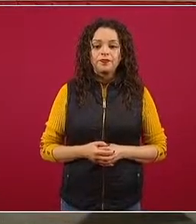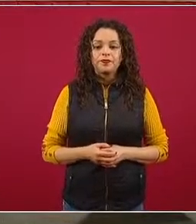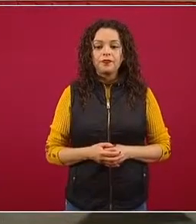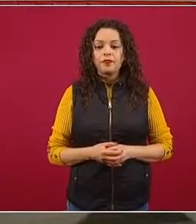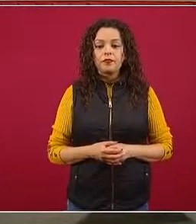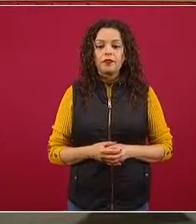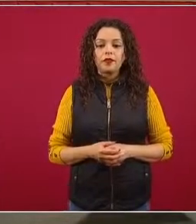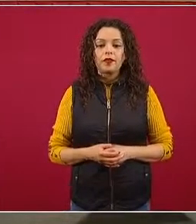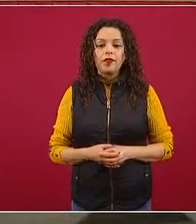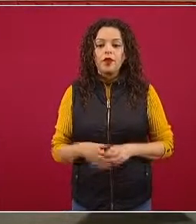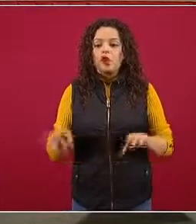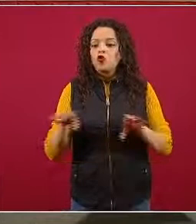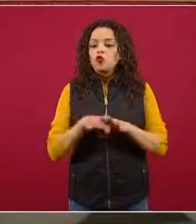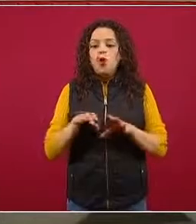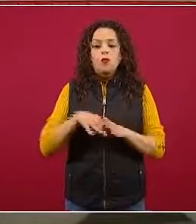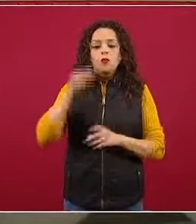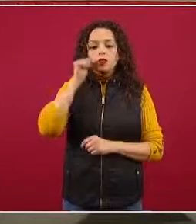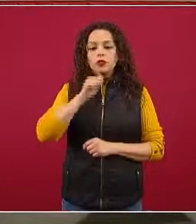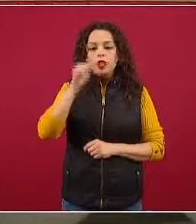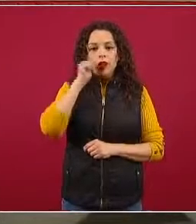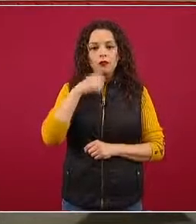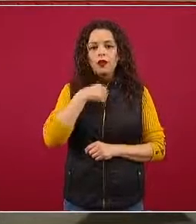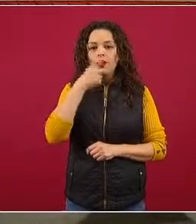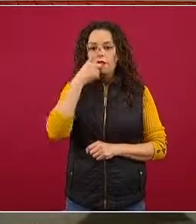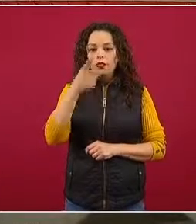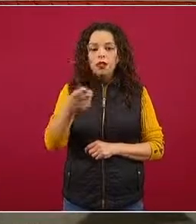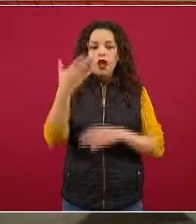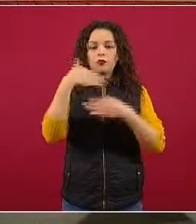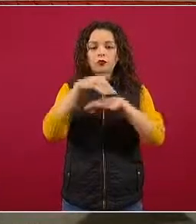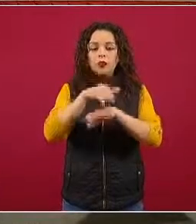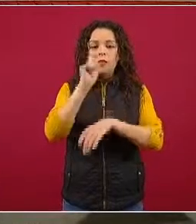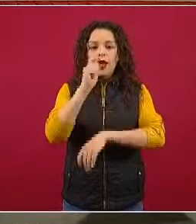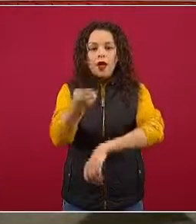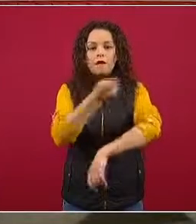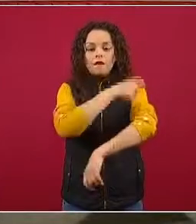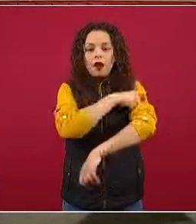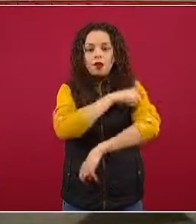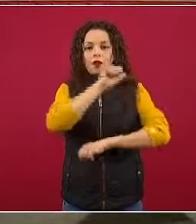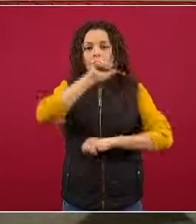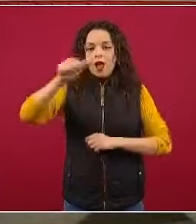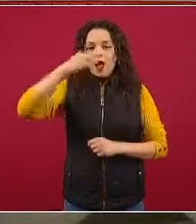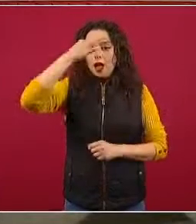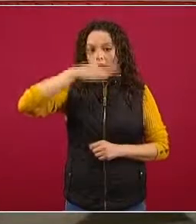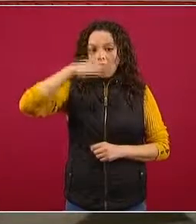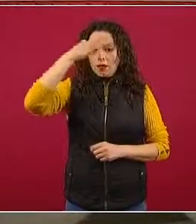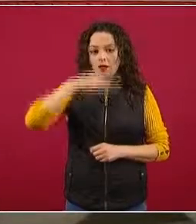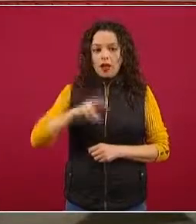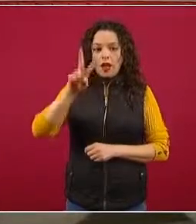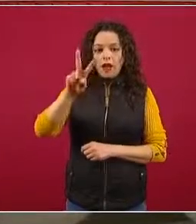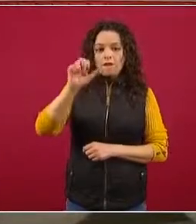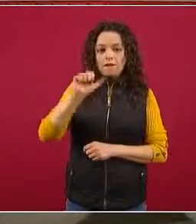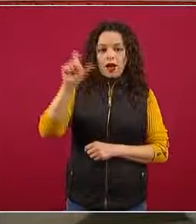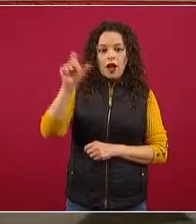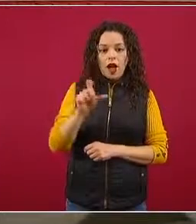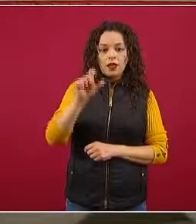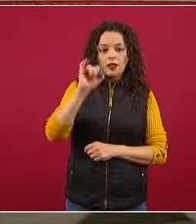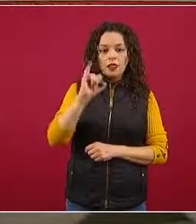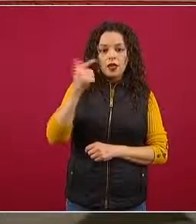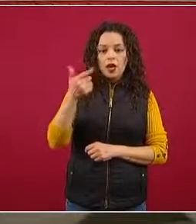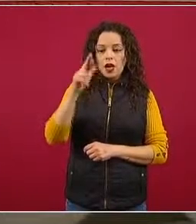Finalmente, como siempre, recordar sobre la vacuna contra influenza. Vaxigrip, vacuna